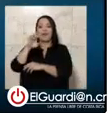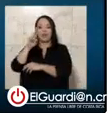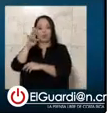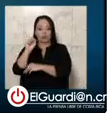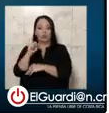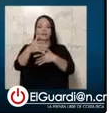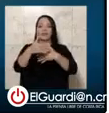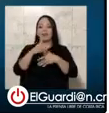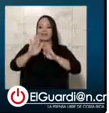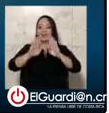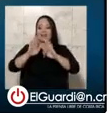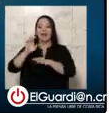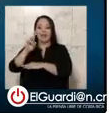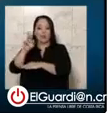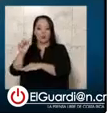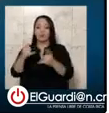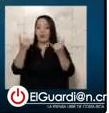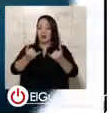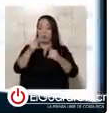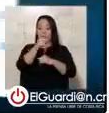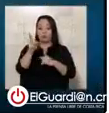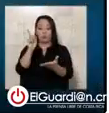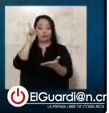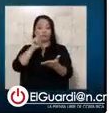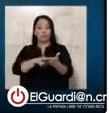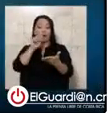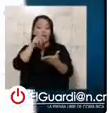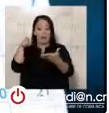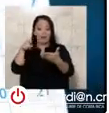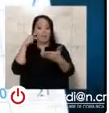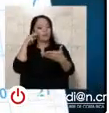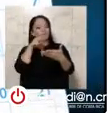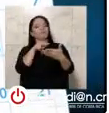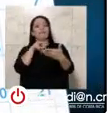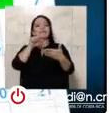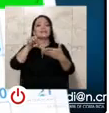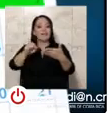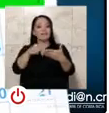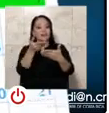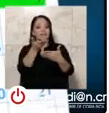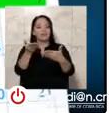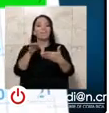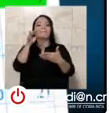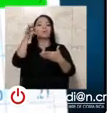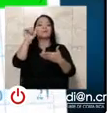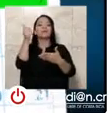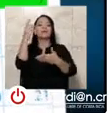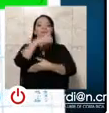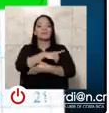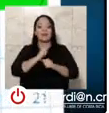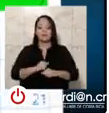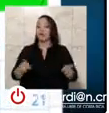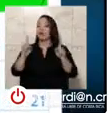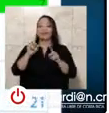expediente digital EDUS. Ahora, cuando ingrese a la aplicación EDUS, verá citas disponibles para los próximos 10 días en